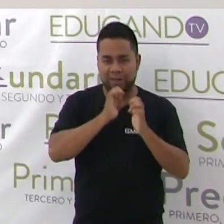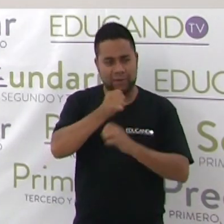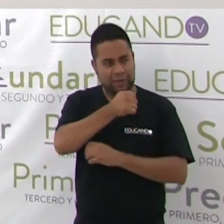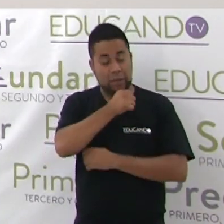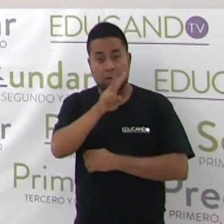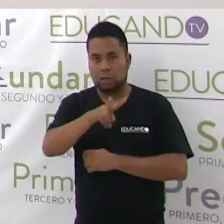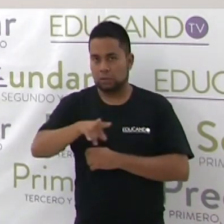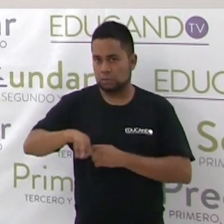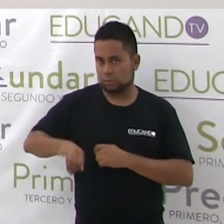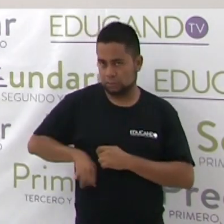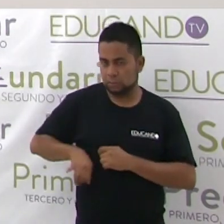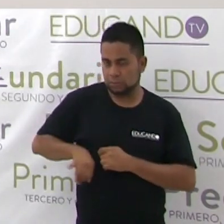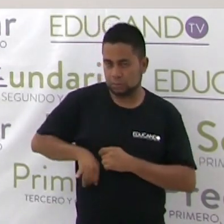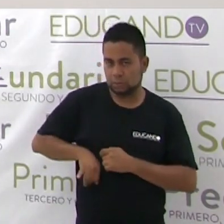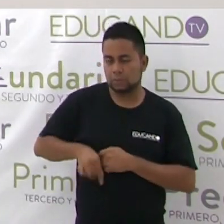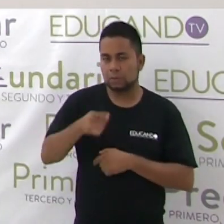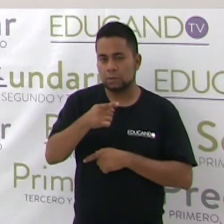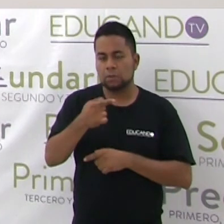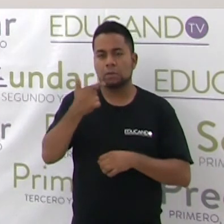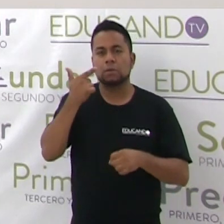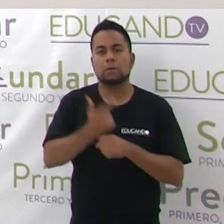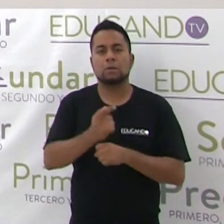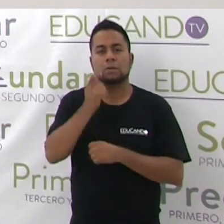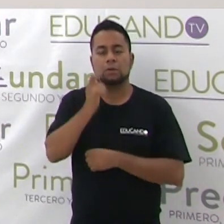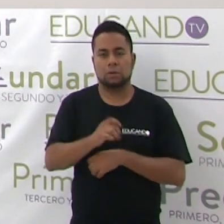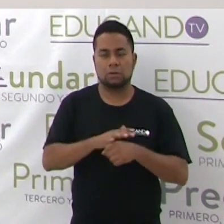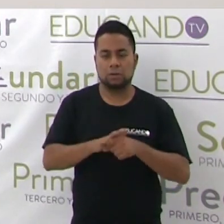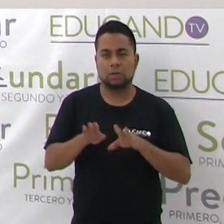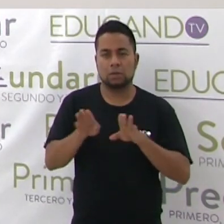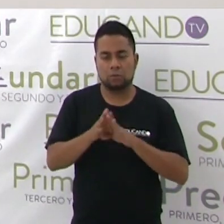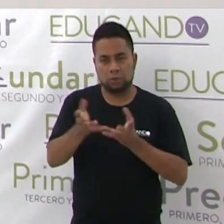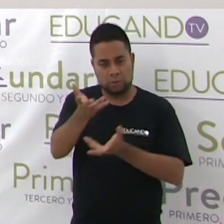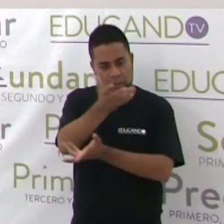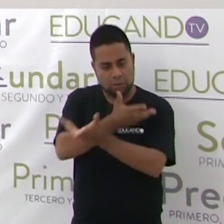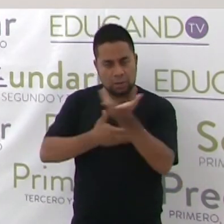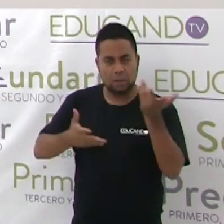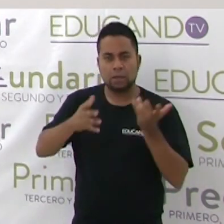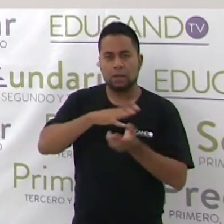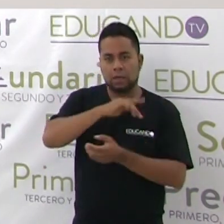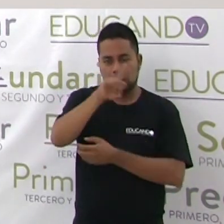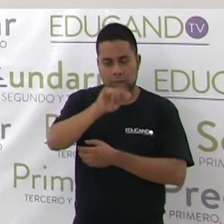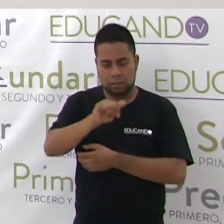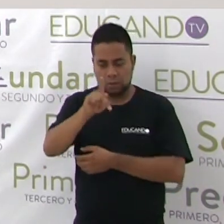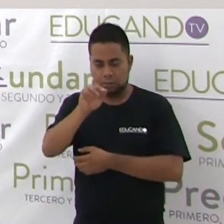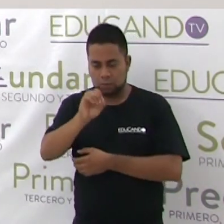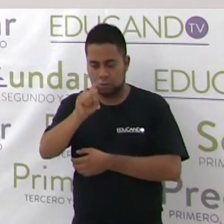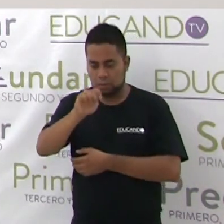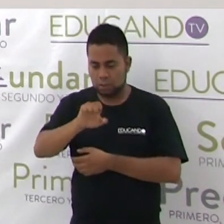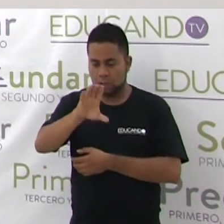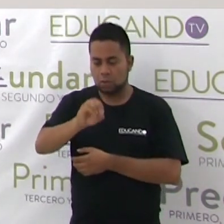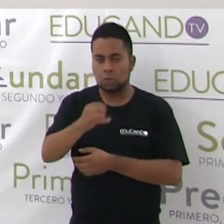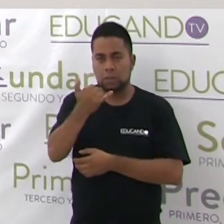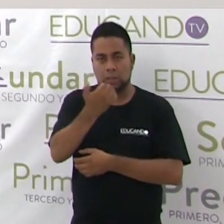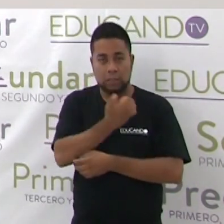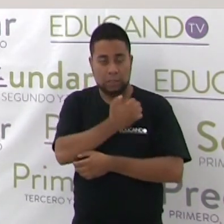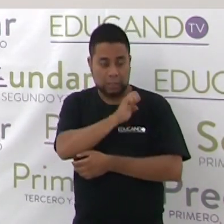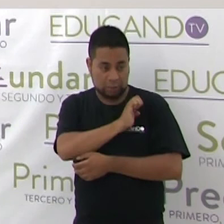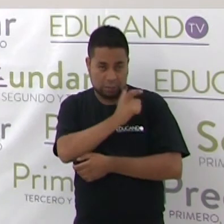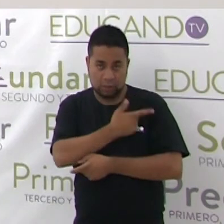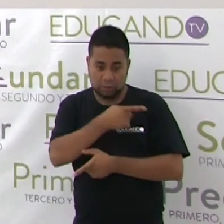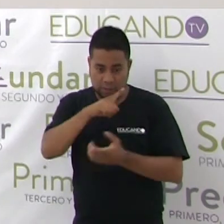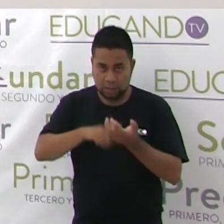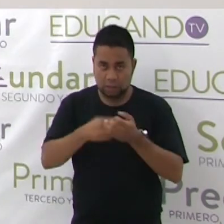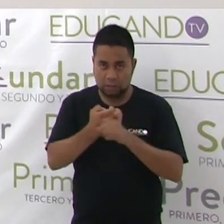muy interesante en donde vas a poder ver cómo se mezcla el zapoteco y el español en nuestro estado de Oaxaca,